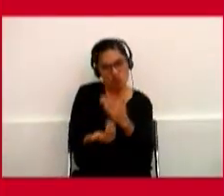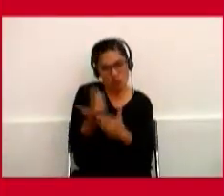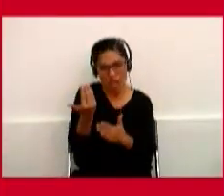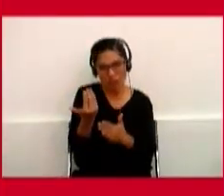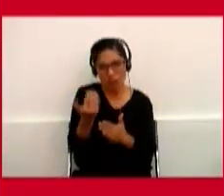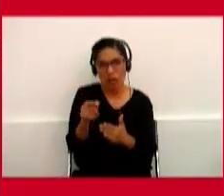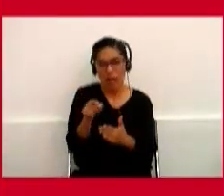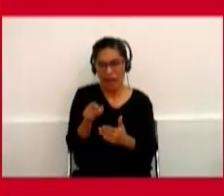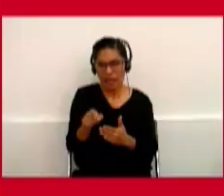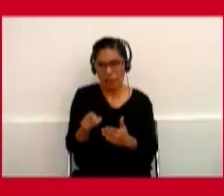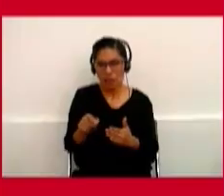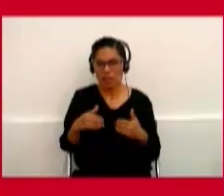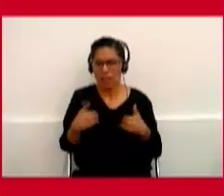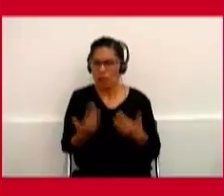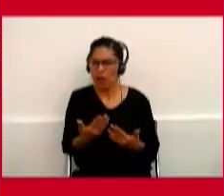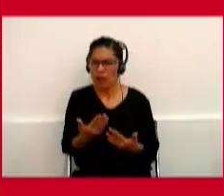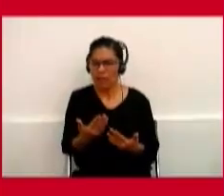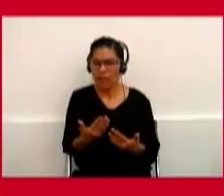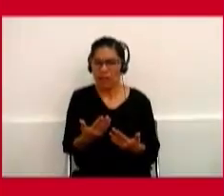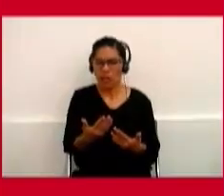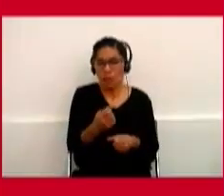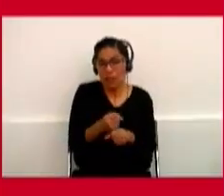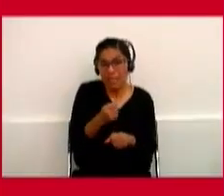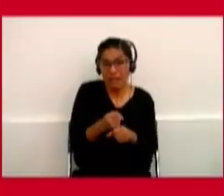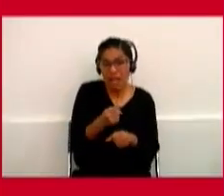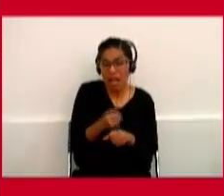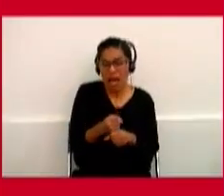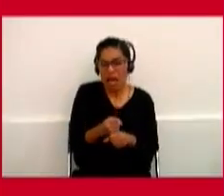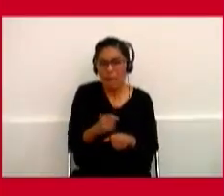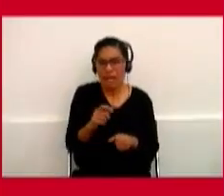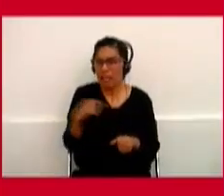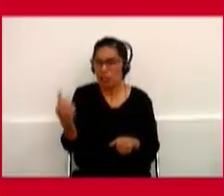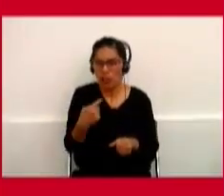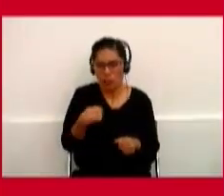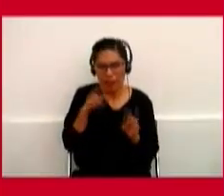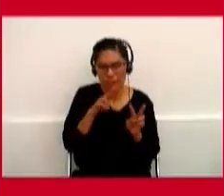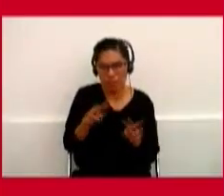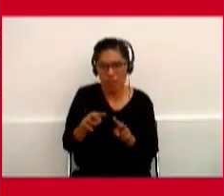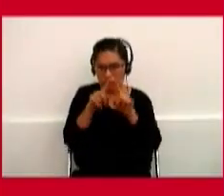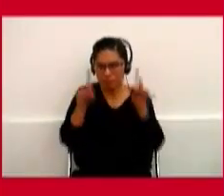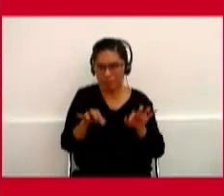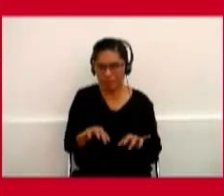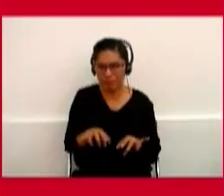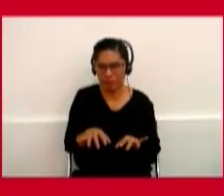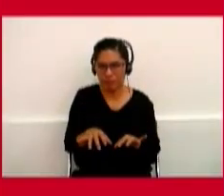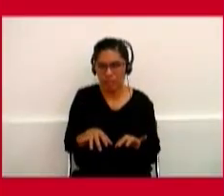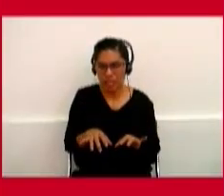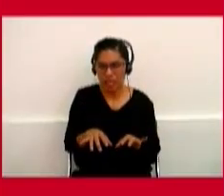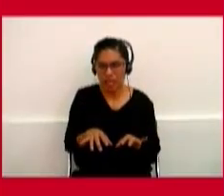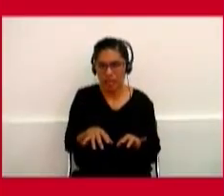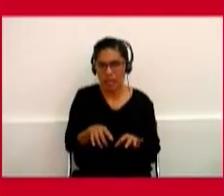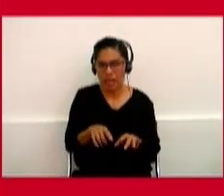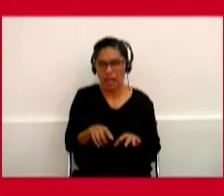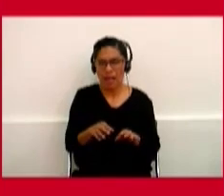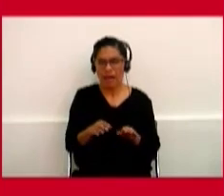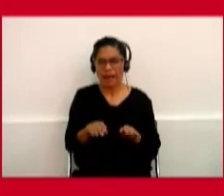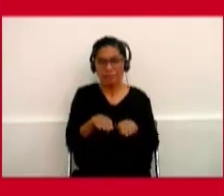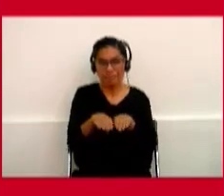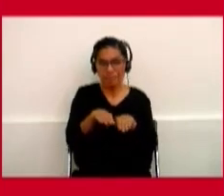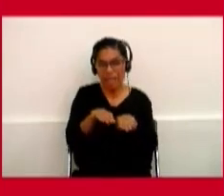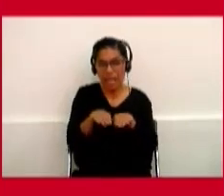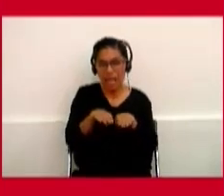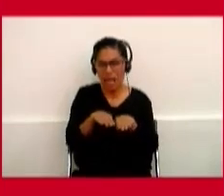te preste estas condiciones de posicionamiento ya digital para el control de paralelismo en los contornos más que